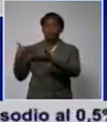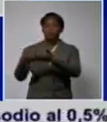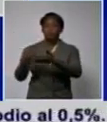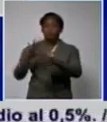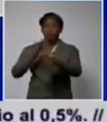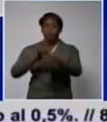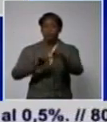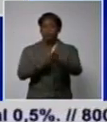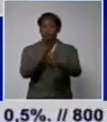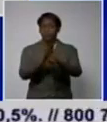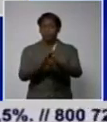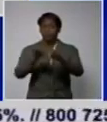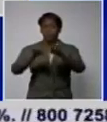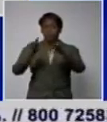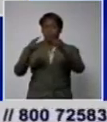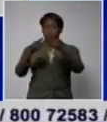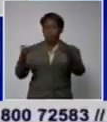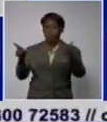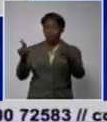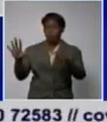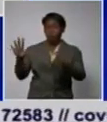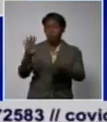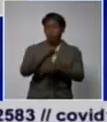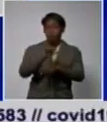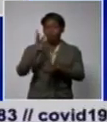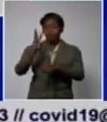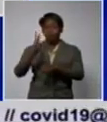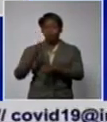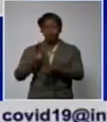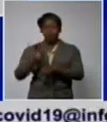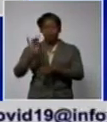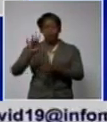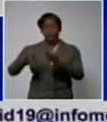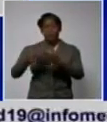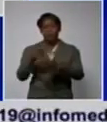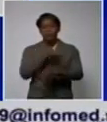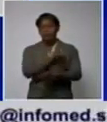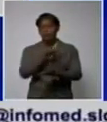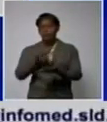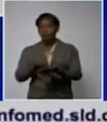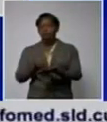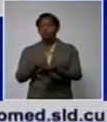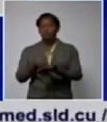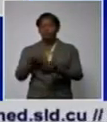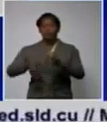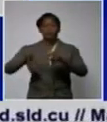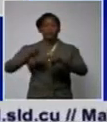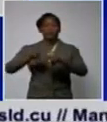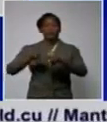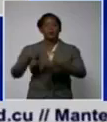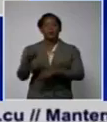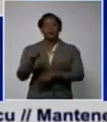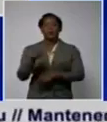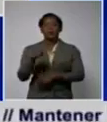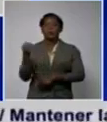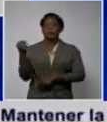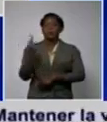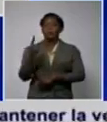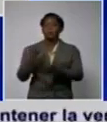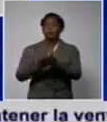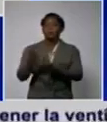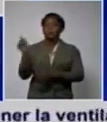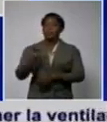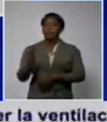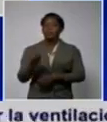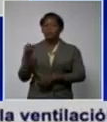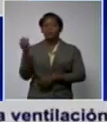Cuba en los últimos 15 días, 10 de la provincia de Aragua y 1 de Mayabeque y 1 de Pinar